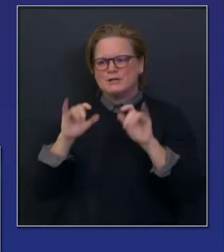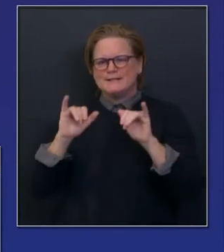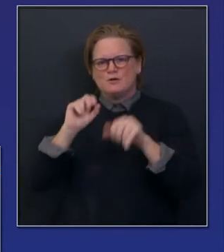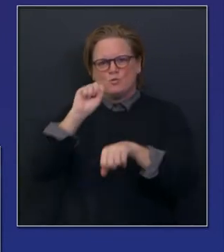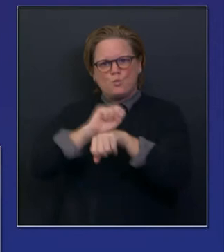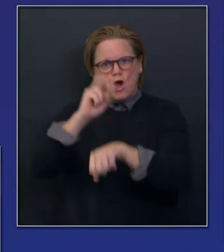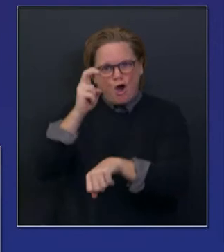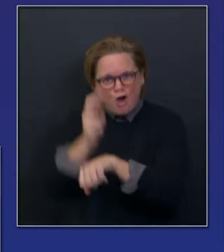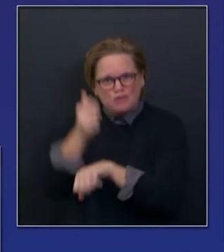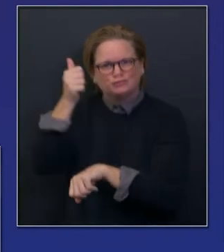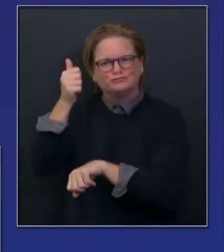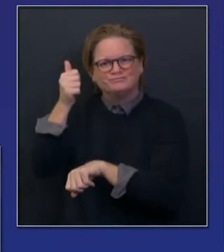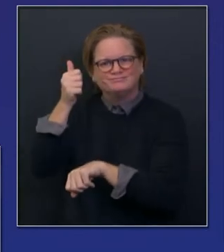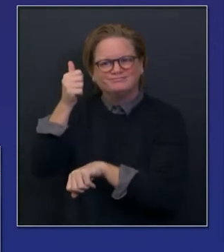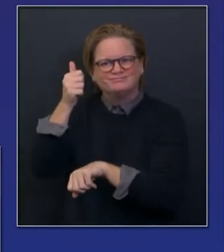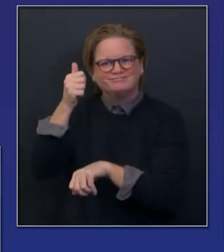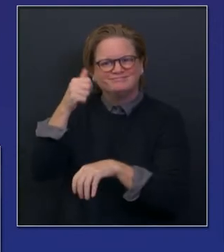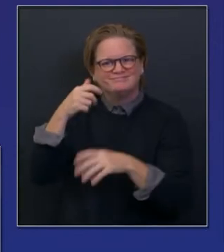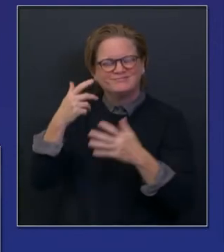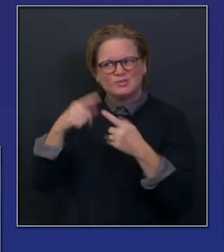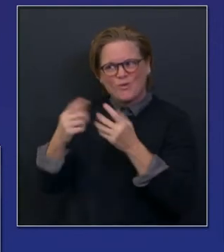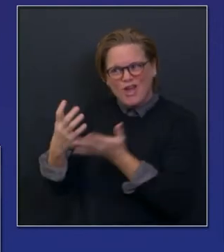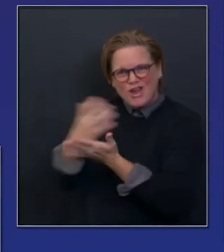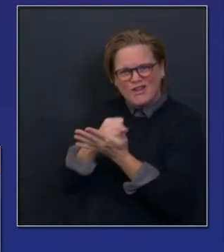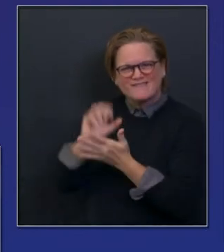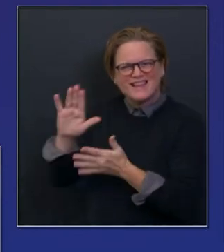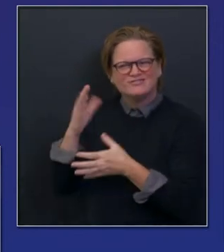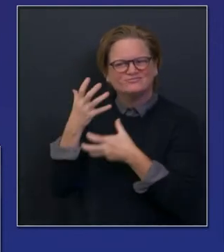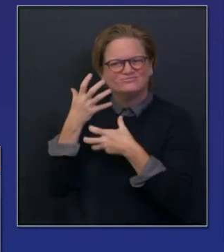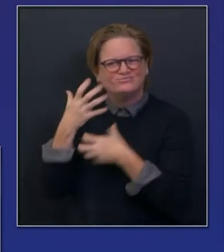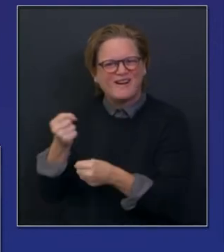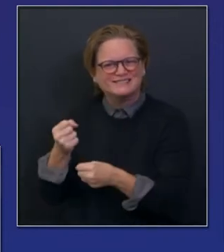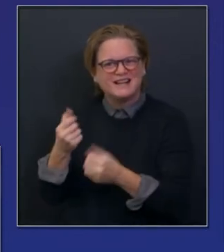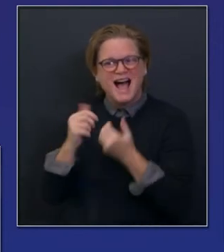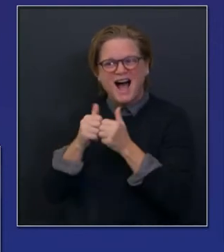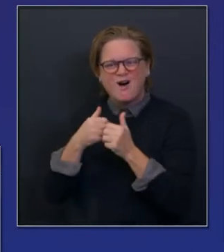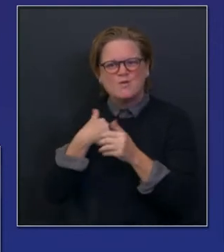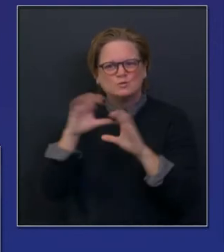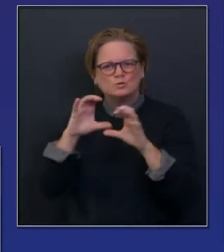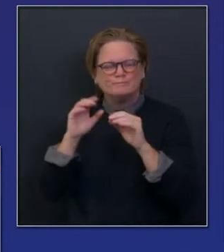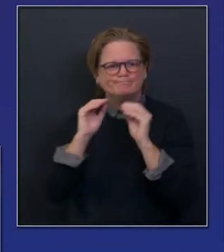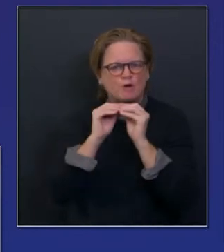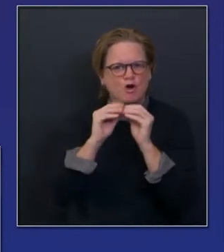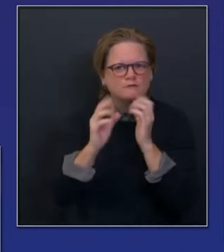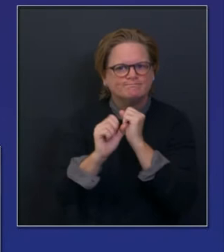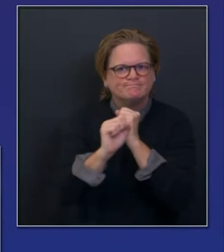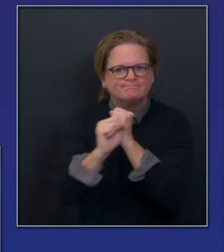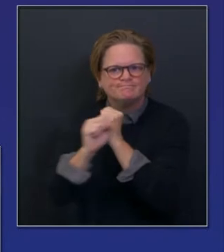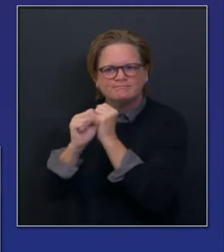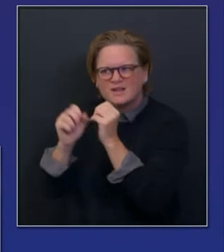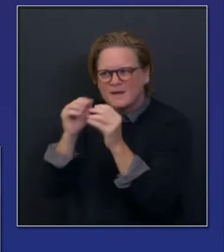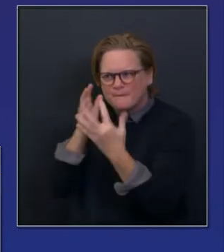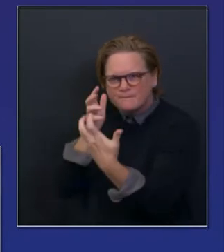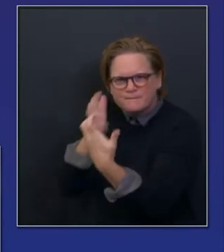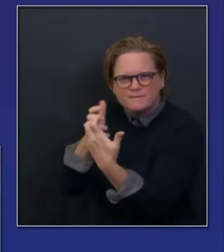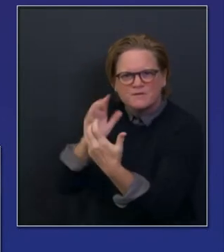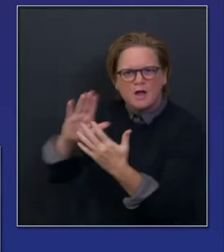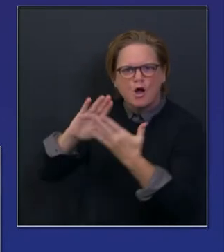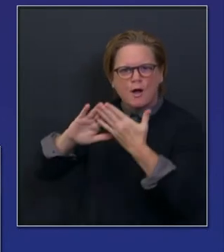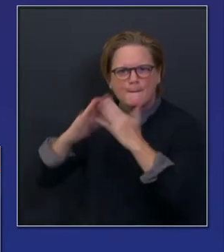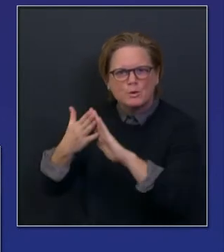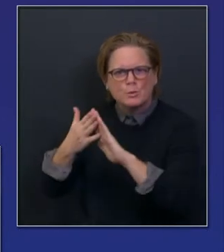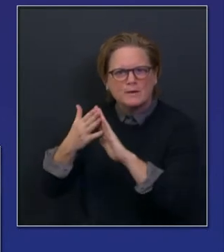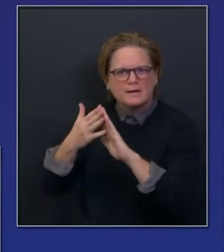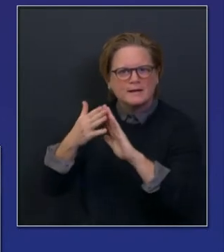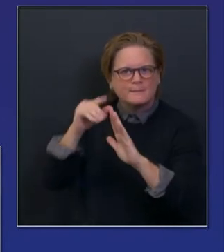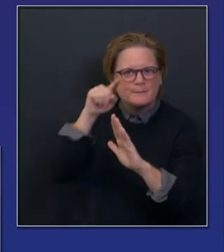eso. Primero hay que reconocerlo, sí. Y segundo, construir sociedades,